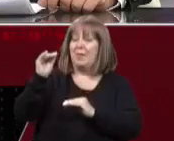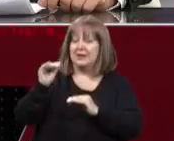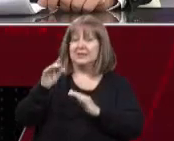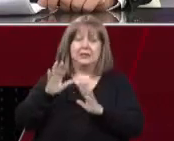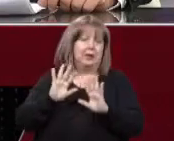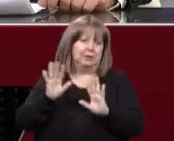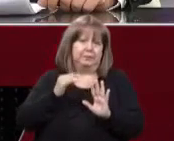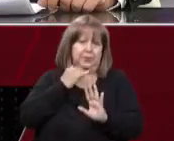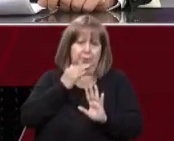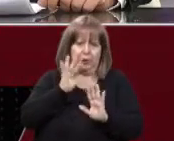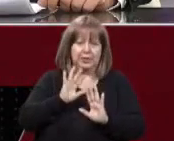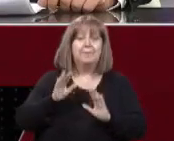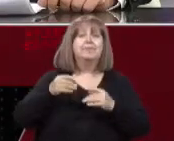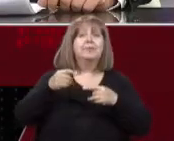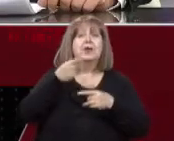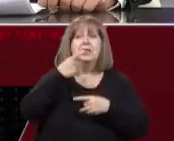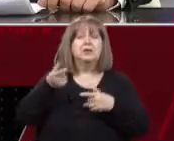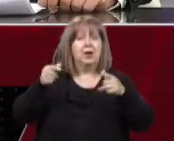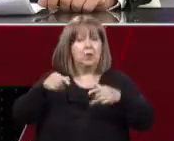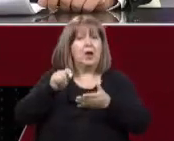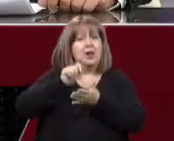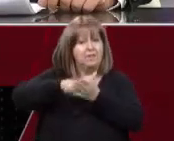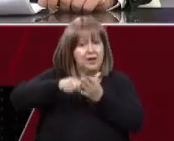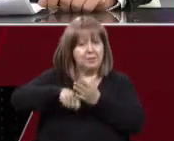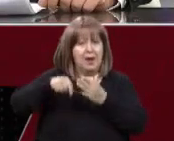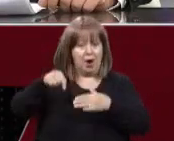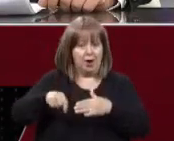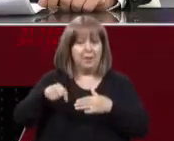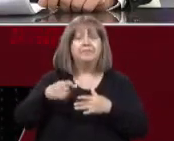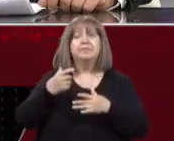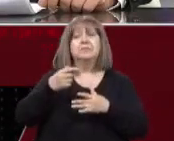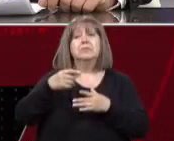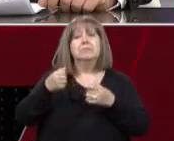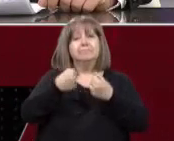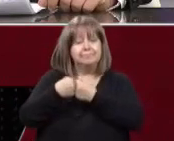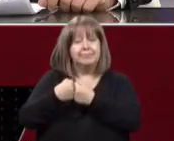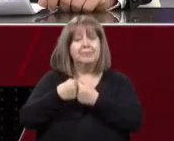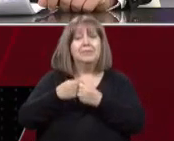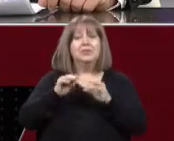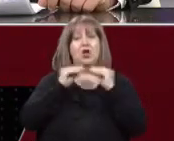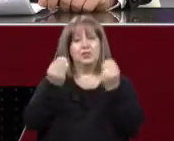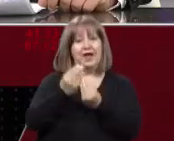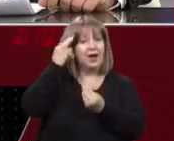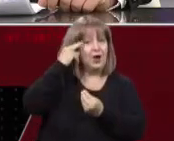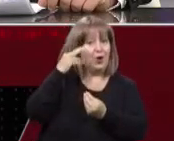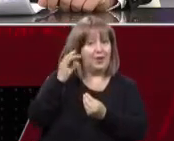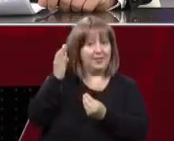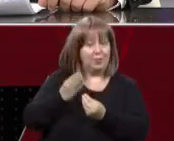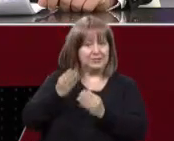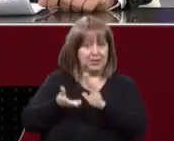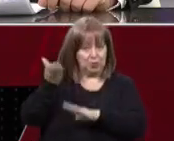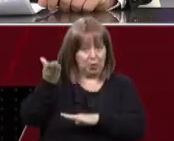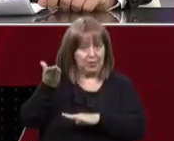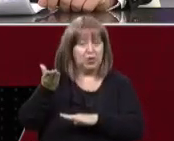tarde. Esto implica que volverán a reunirse en el comienzo de clases del año que viene. Uh-huh. Aunque el Sindicato de los Educadores está pidiendo que se anticipen